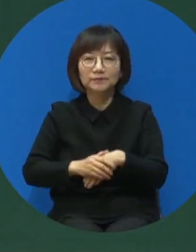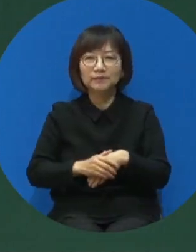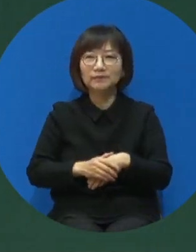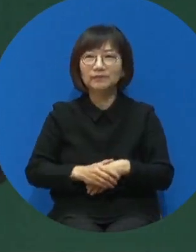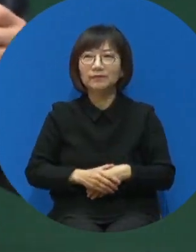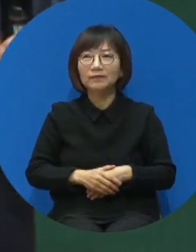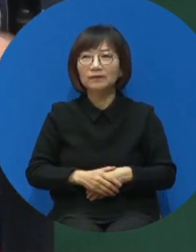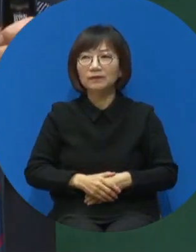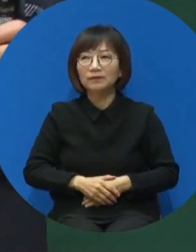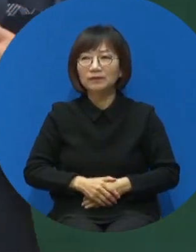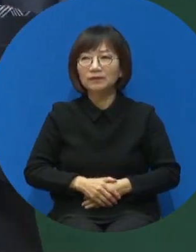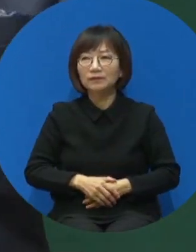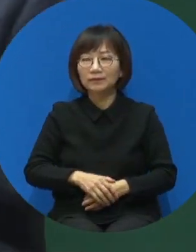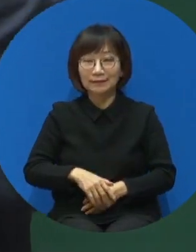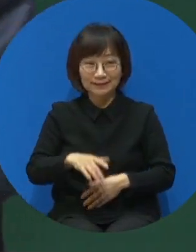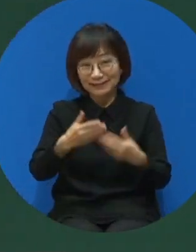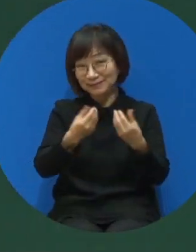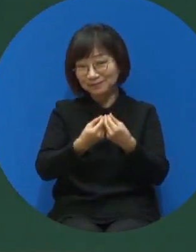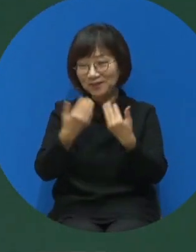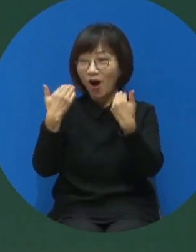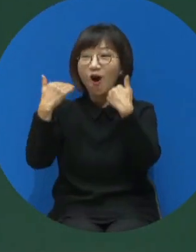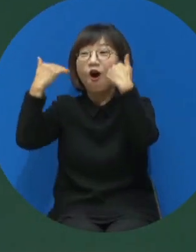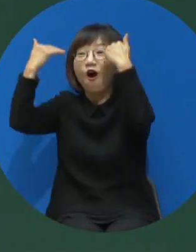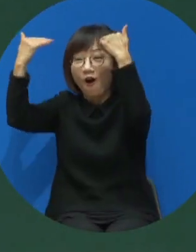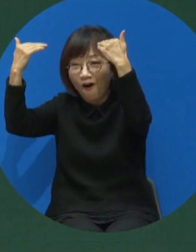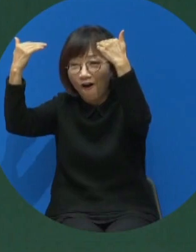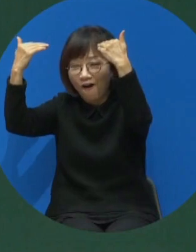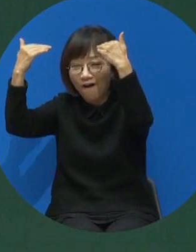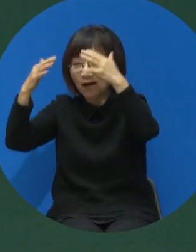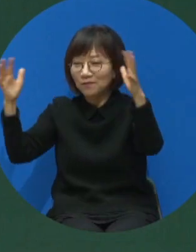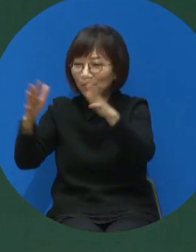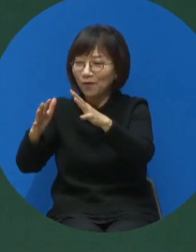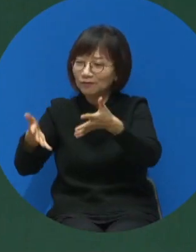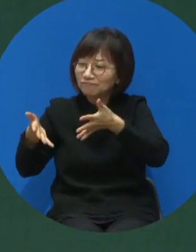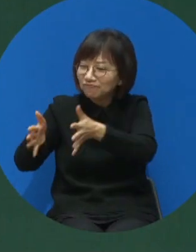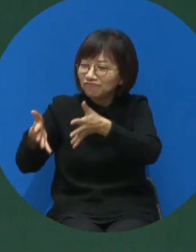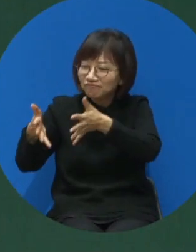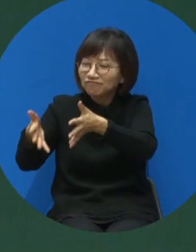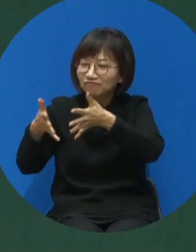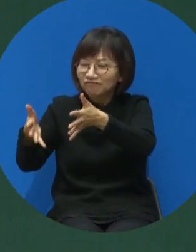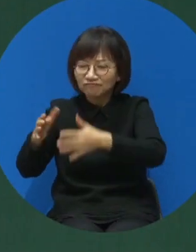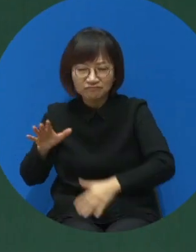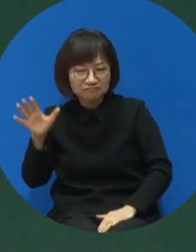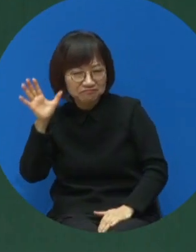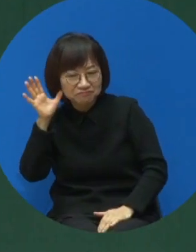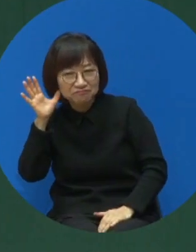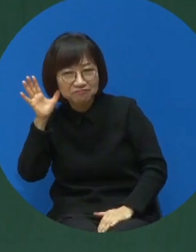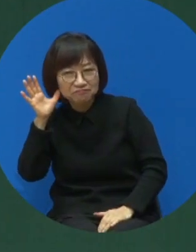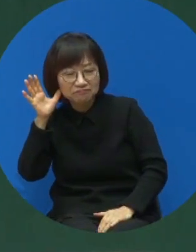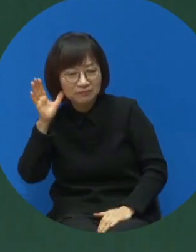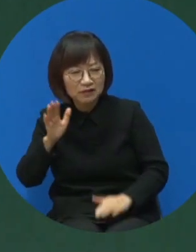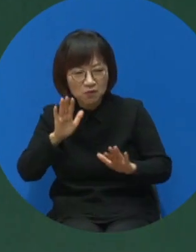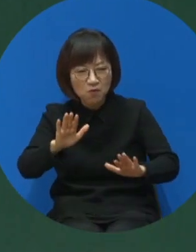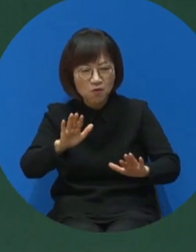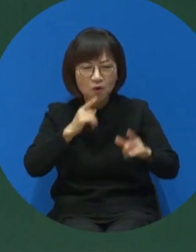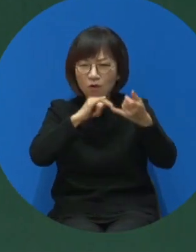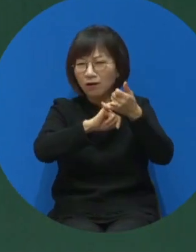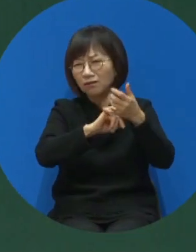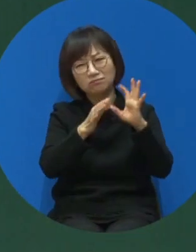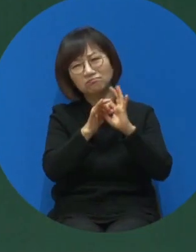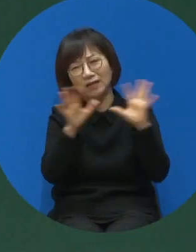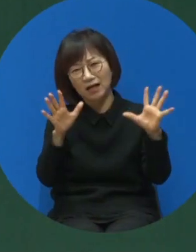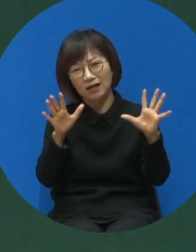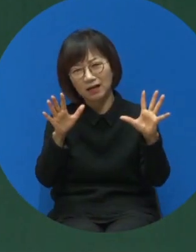así el del orondo y alguien debo amigo pan de coco y no estoy criticando a los adultos pero si van a las reuniones de ellos estarán hablando de esto